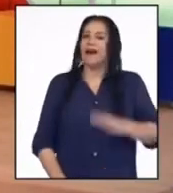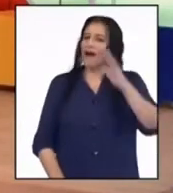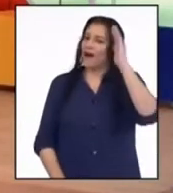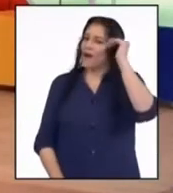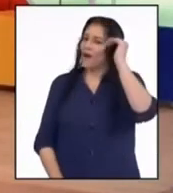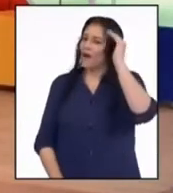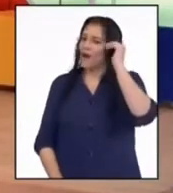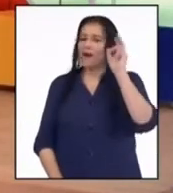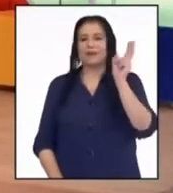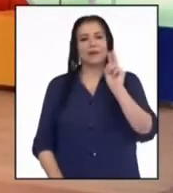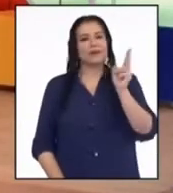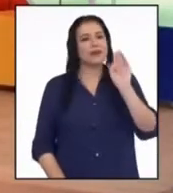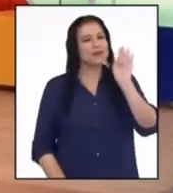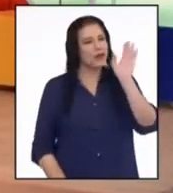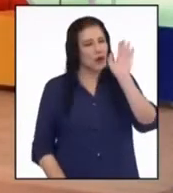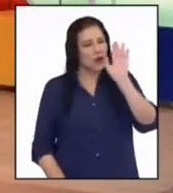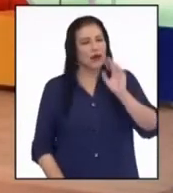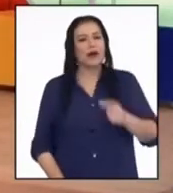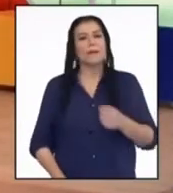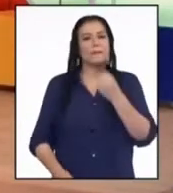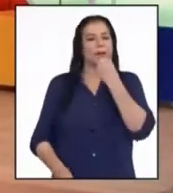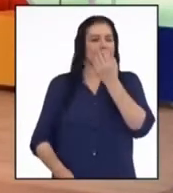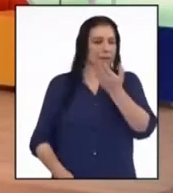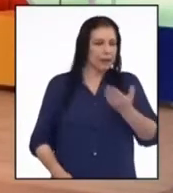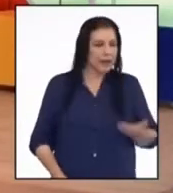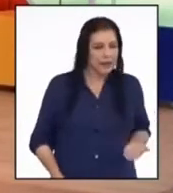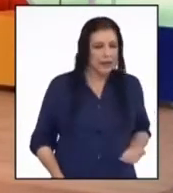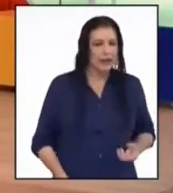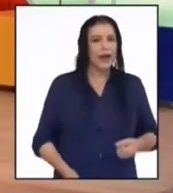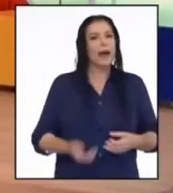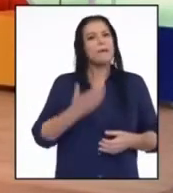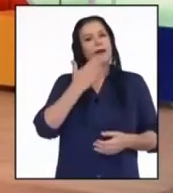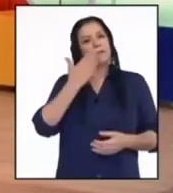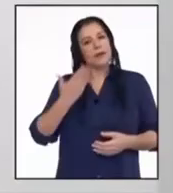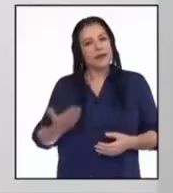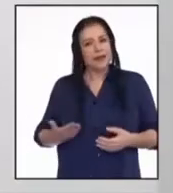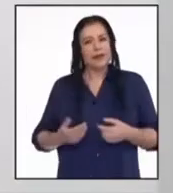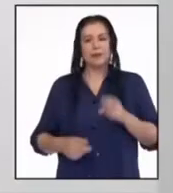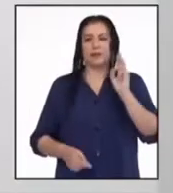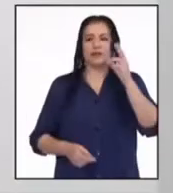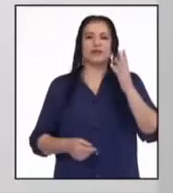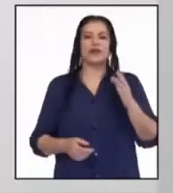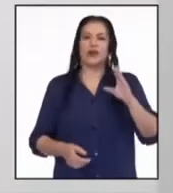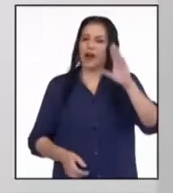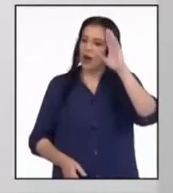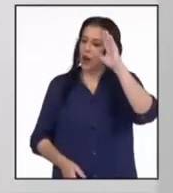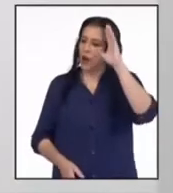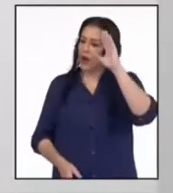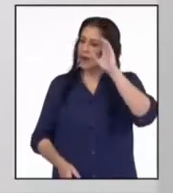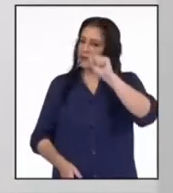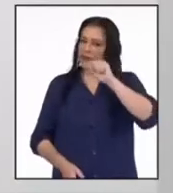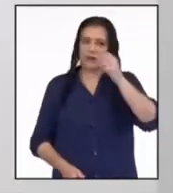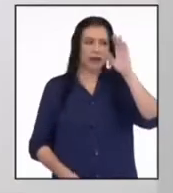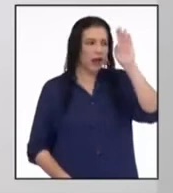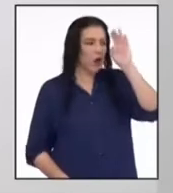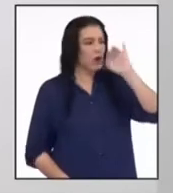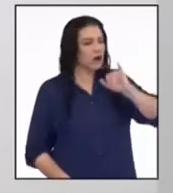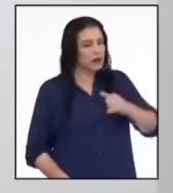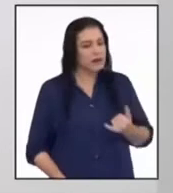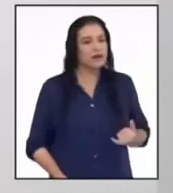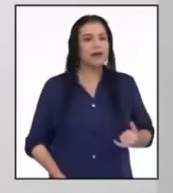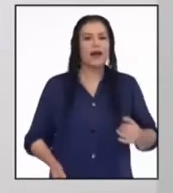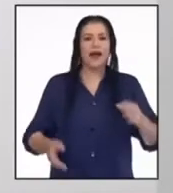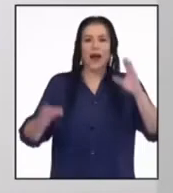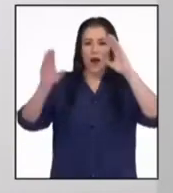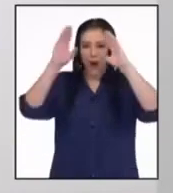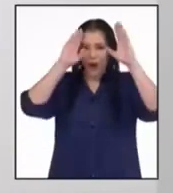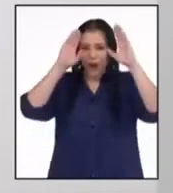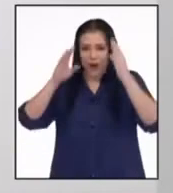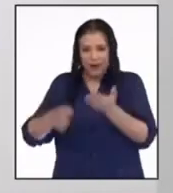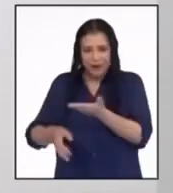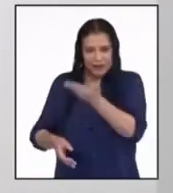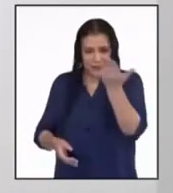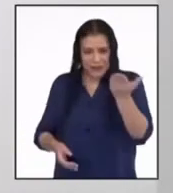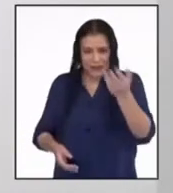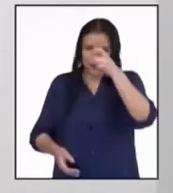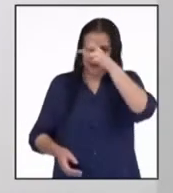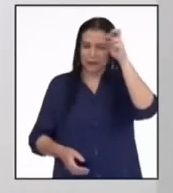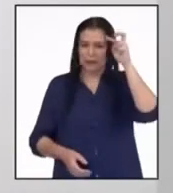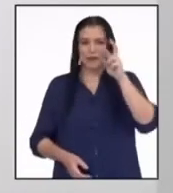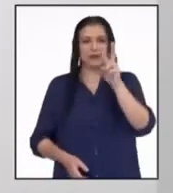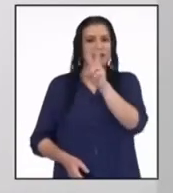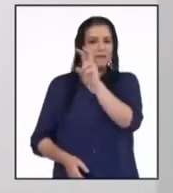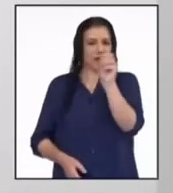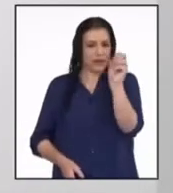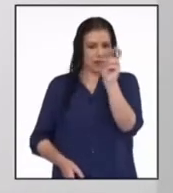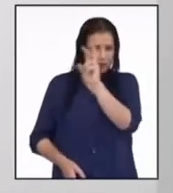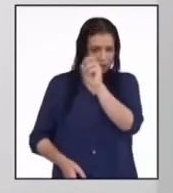Hola, profesora, bienvenida. Bienvenida, profesora. Hola, Stephanie. Hola, Junior. Hola, chicas y chicos de la